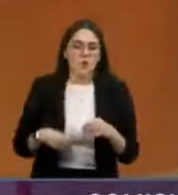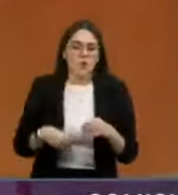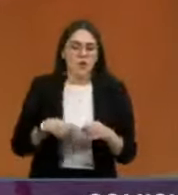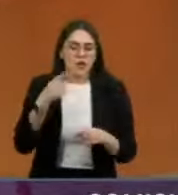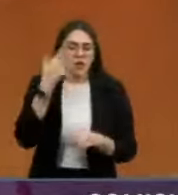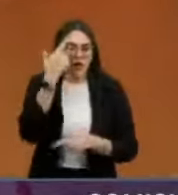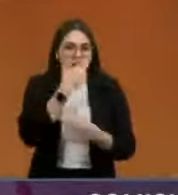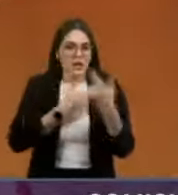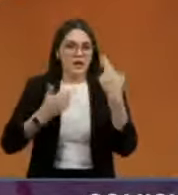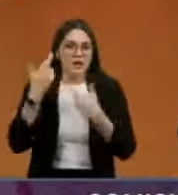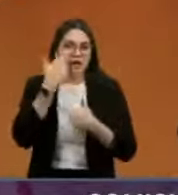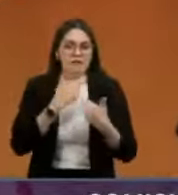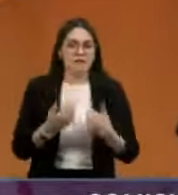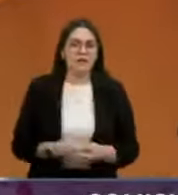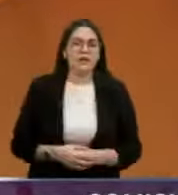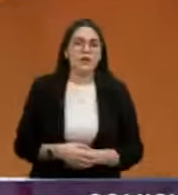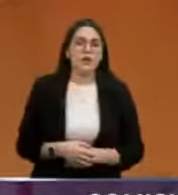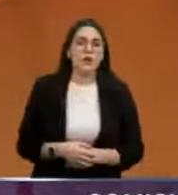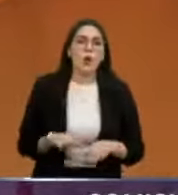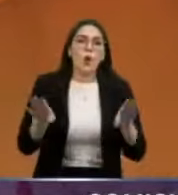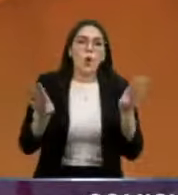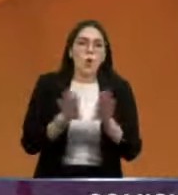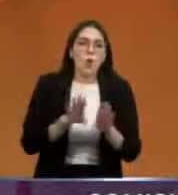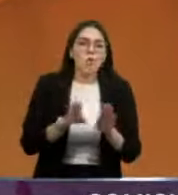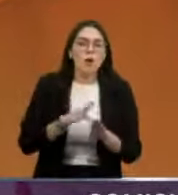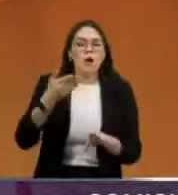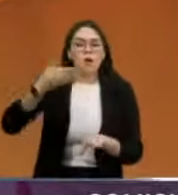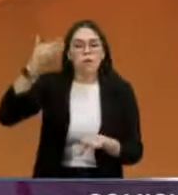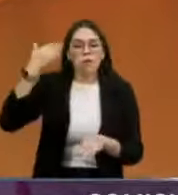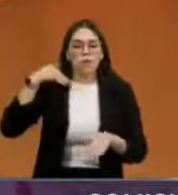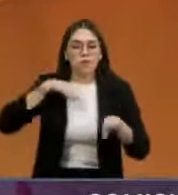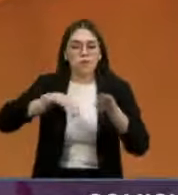Evaluar su desempeño.